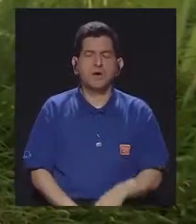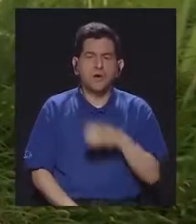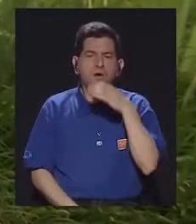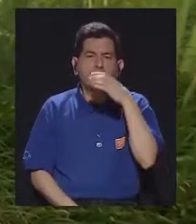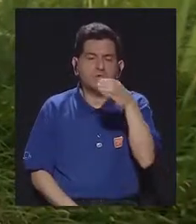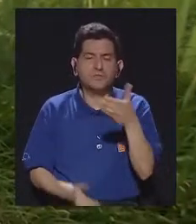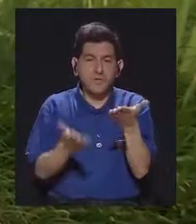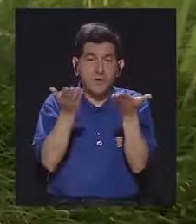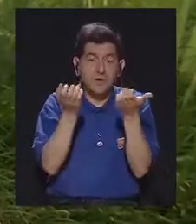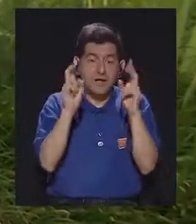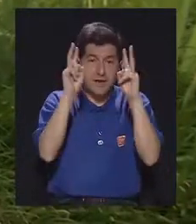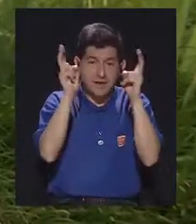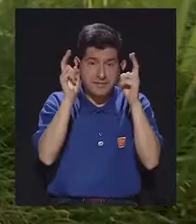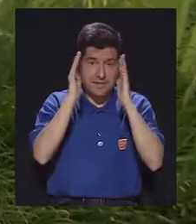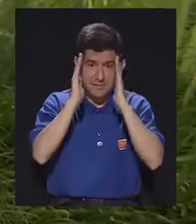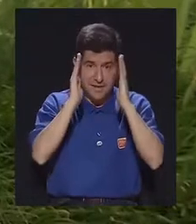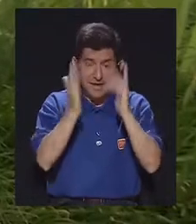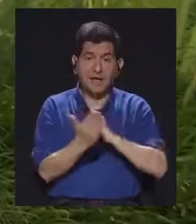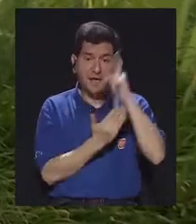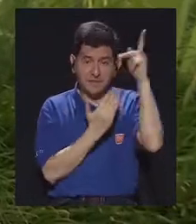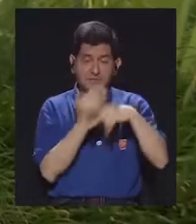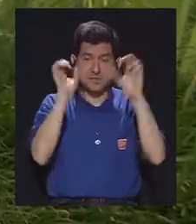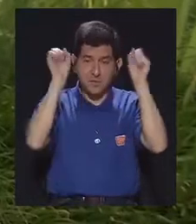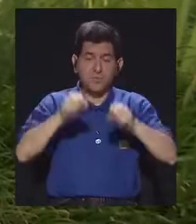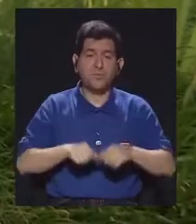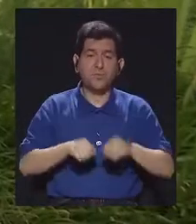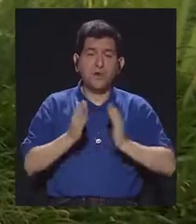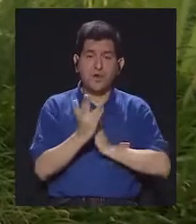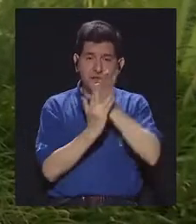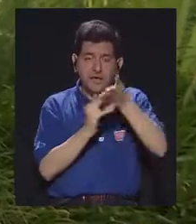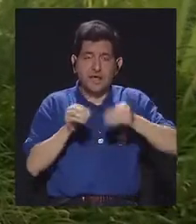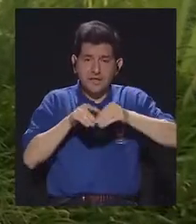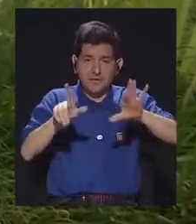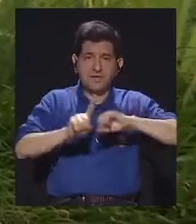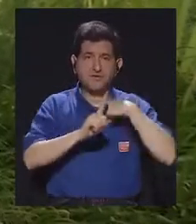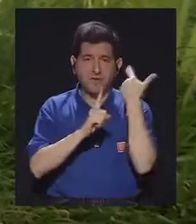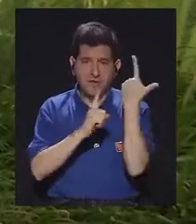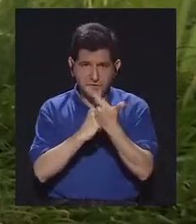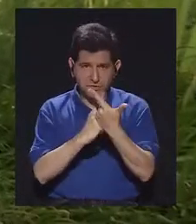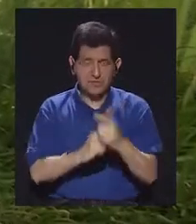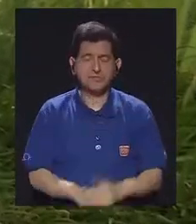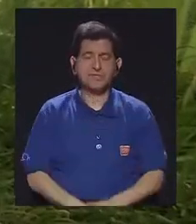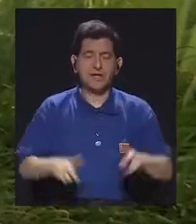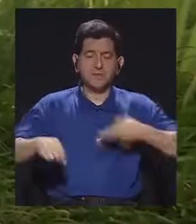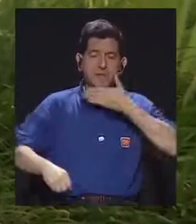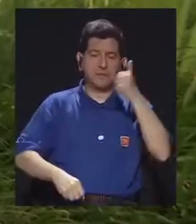tema que en verdad usted quisiera que nosotros tratáramos en el programa, pues puede hacerlo a través de nuestras